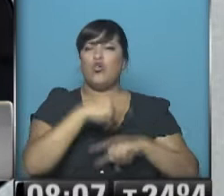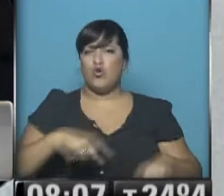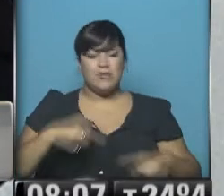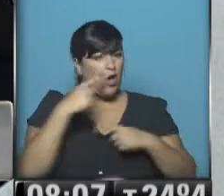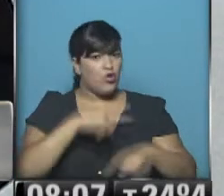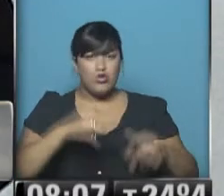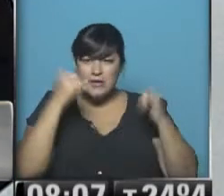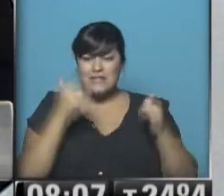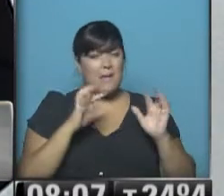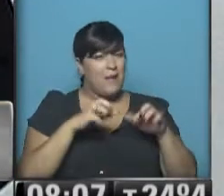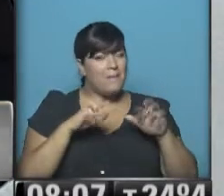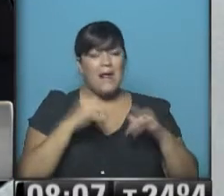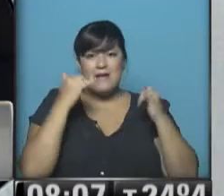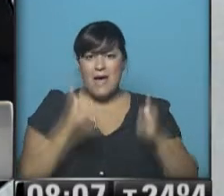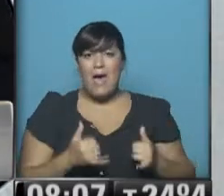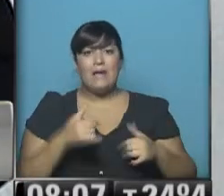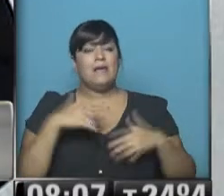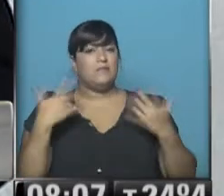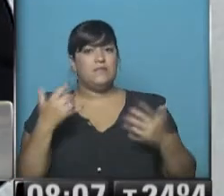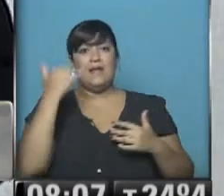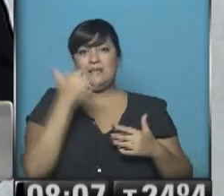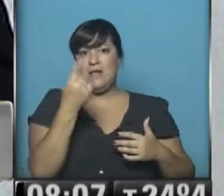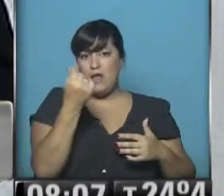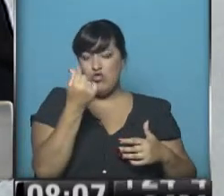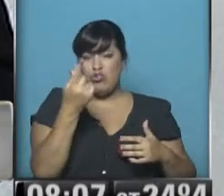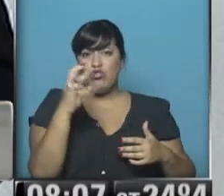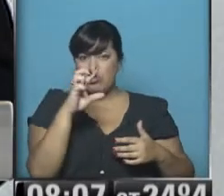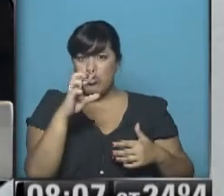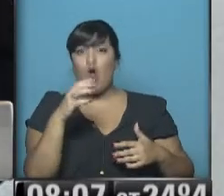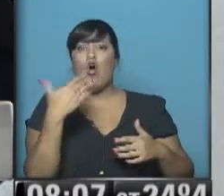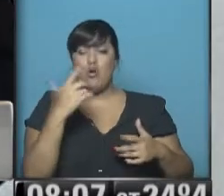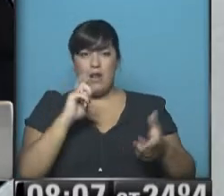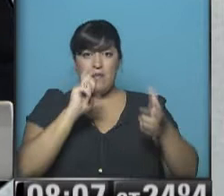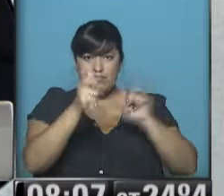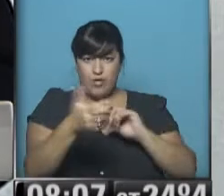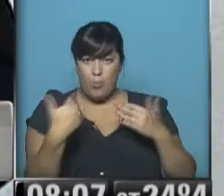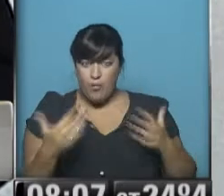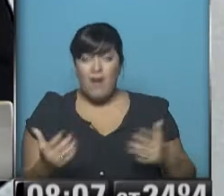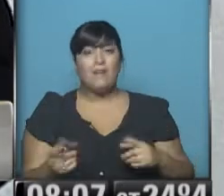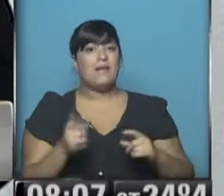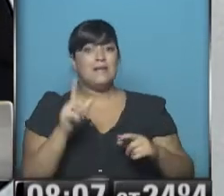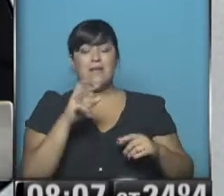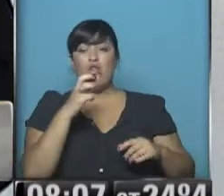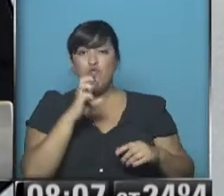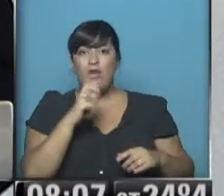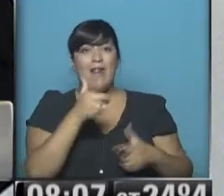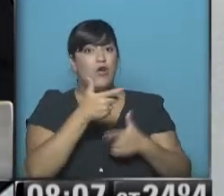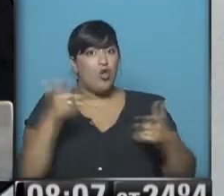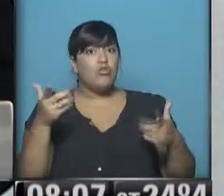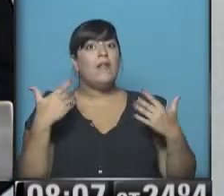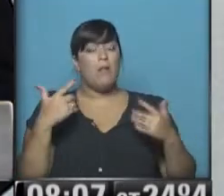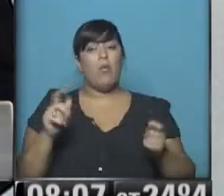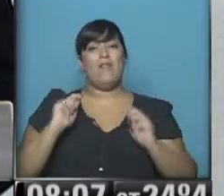existen tanto el que tiene el dólar es efectivamente declarado puede hacer la transacción y quien no tiene dólares declarados tiene la posibilidad de acceder